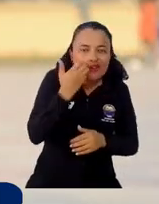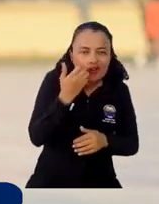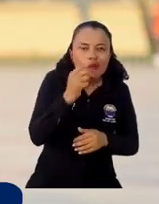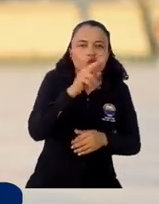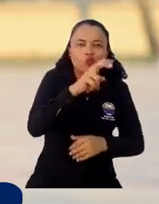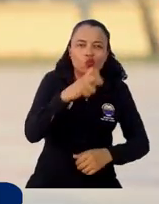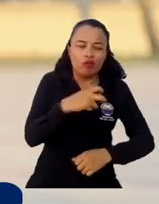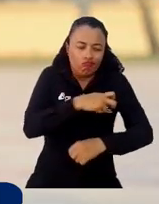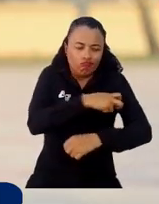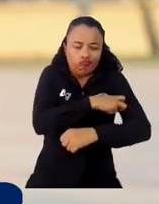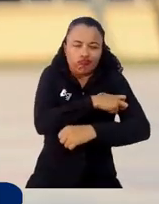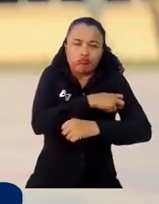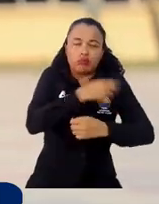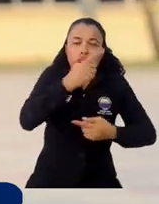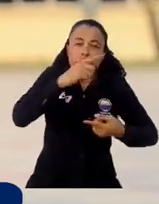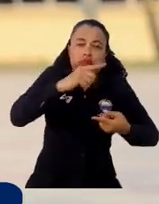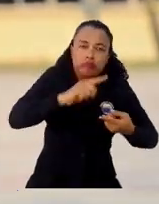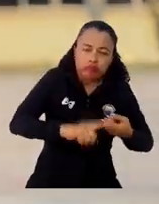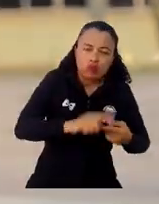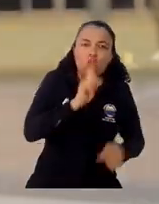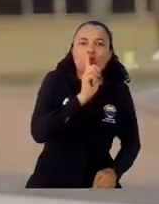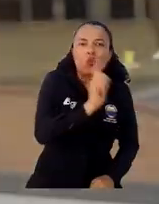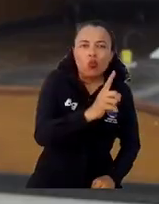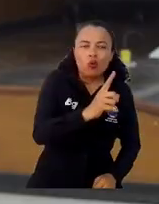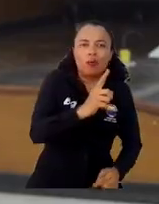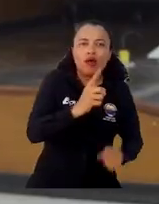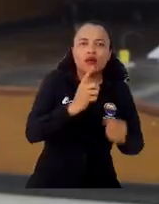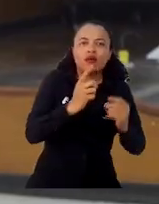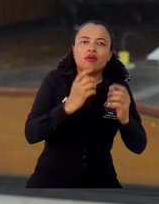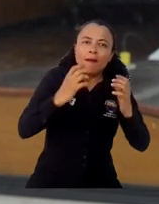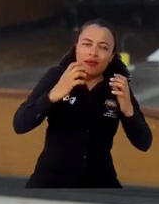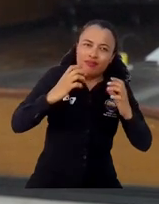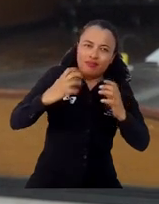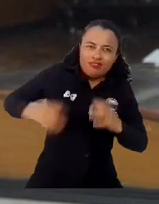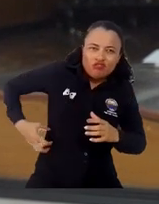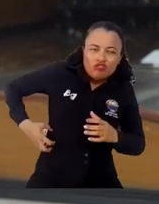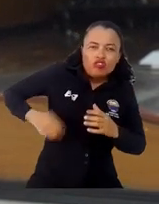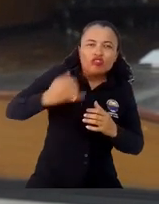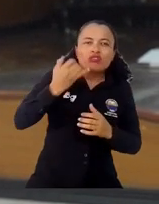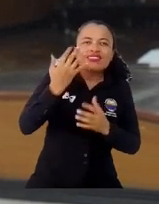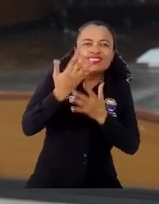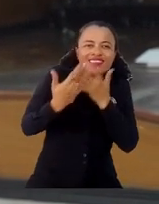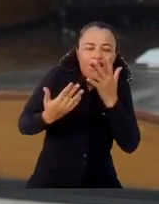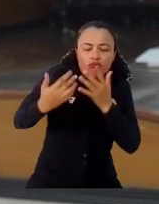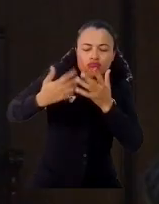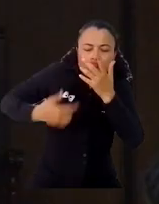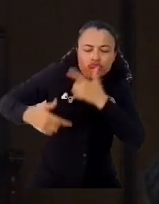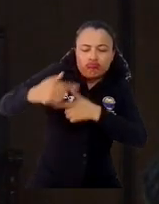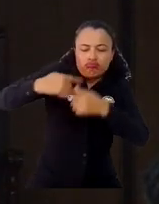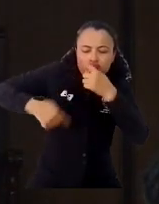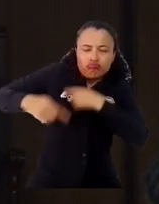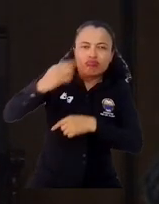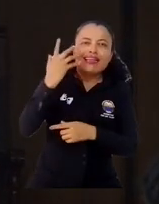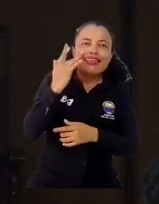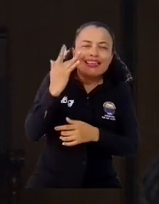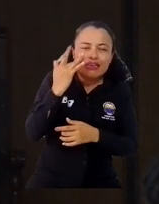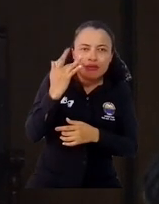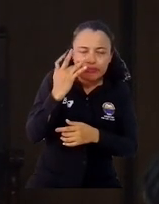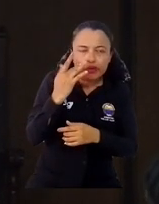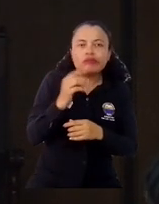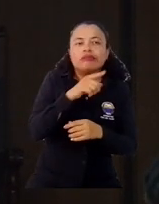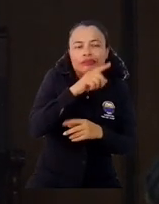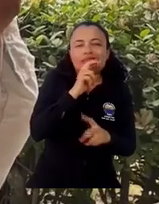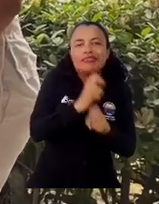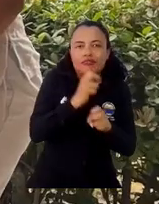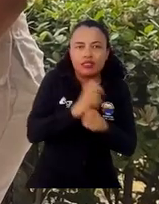enfermedad renal crónica tienen muchos procesos de desgaste de energía por los procesos de diálisis, se presenta la baja masa muscular y